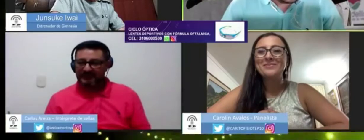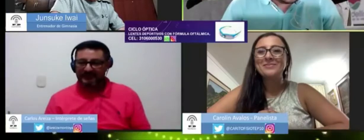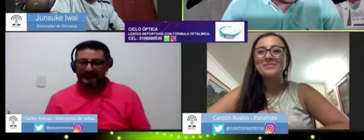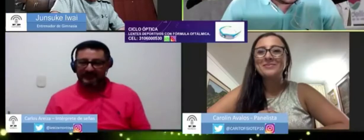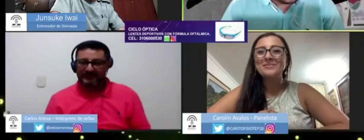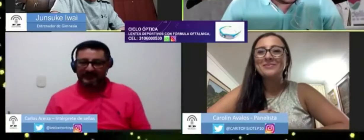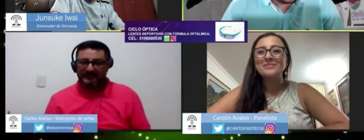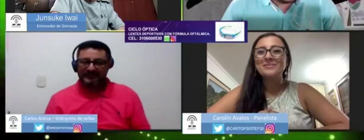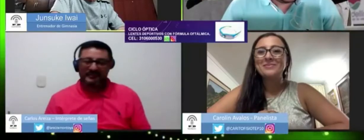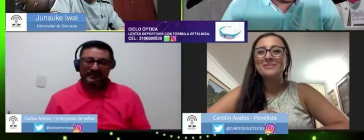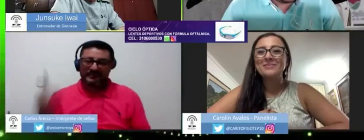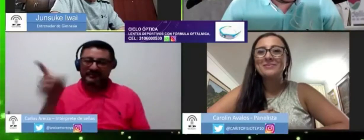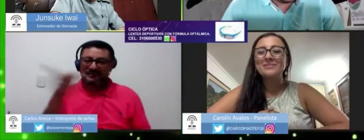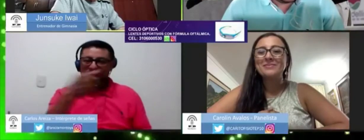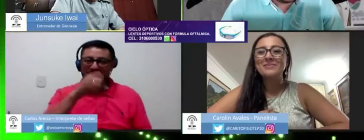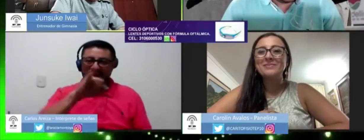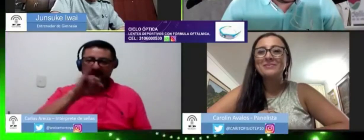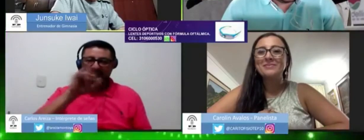así?